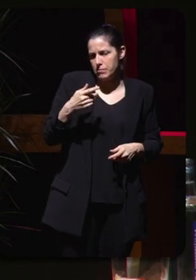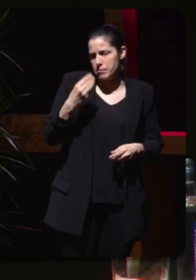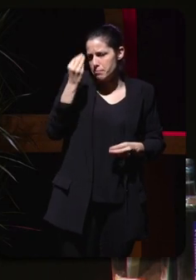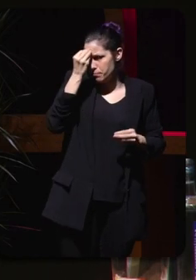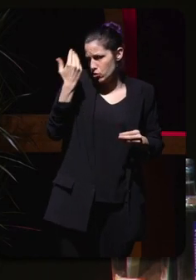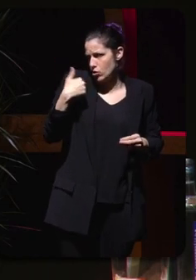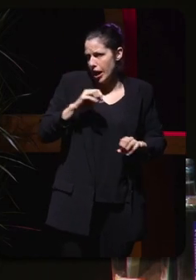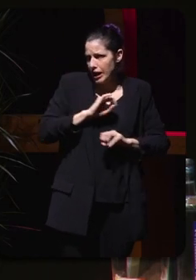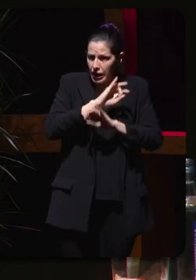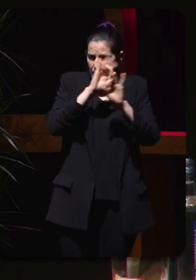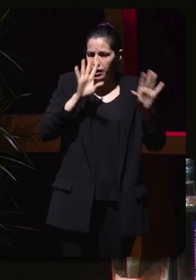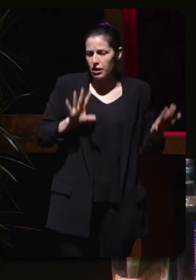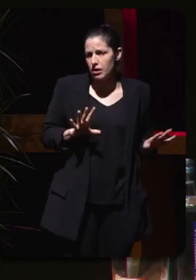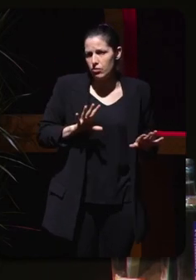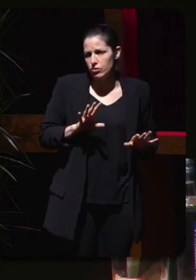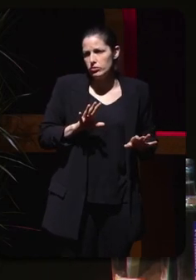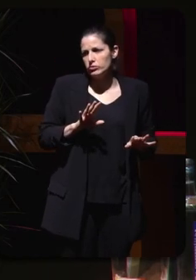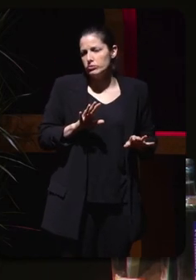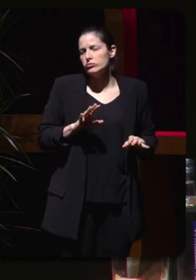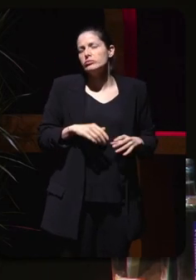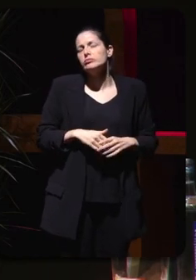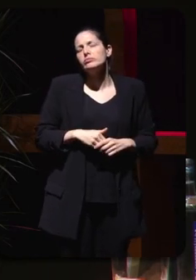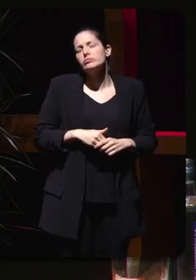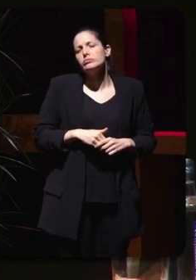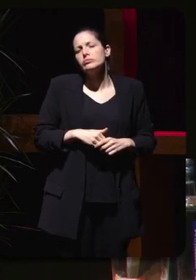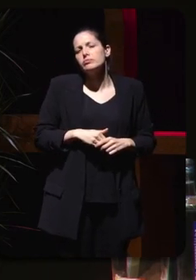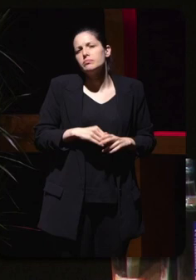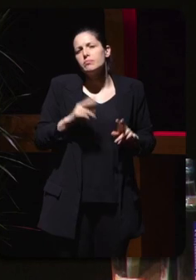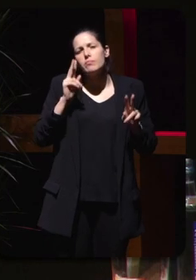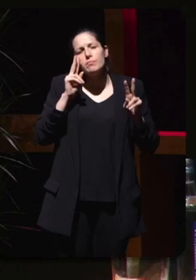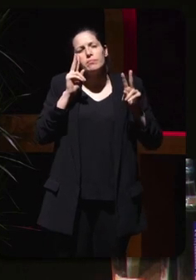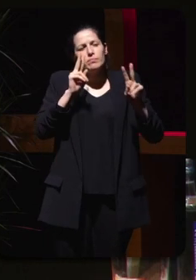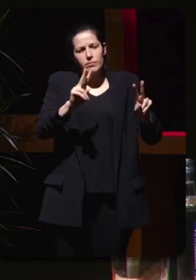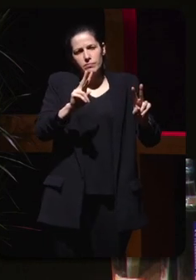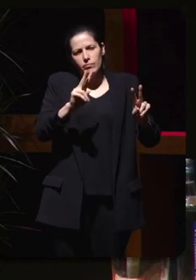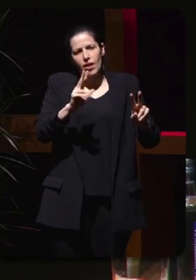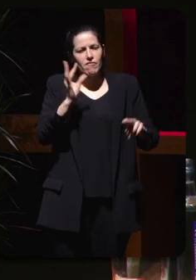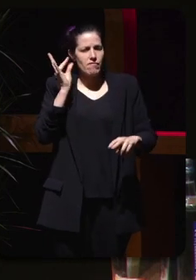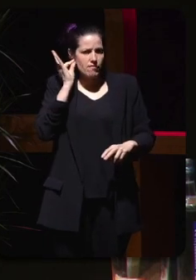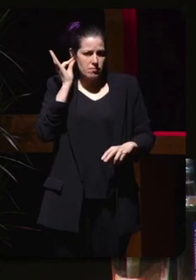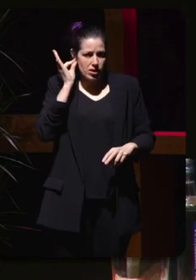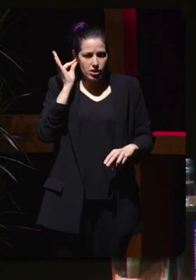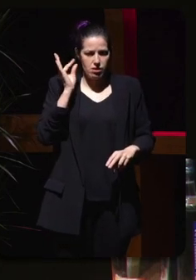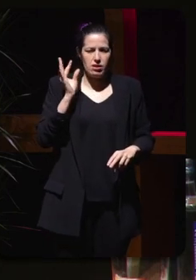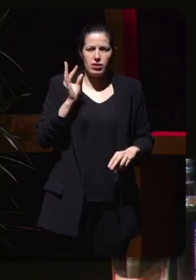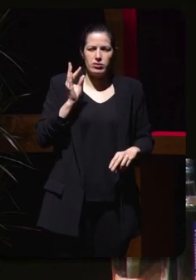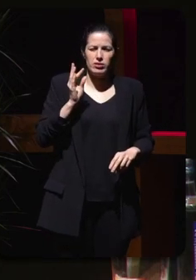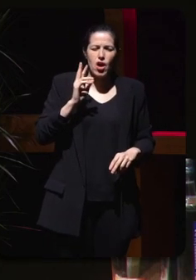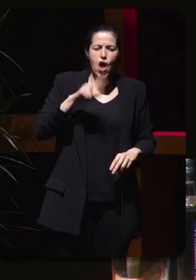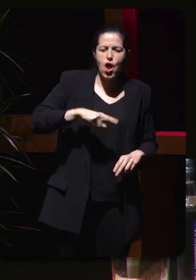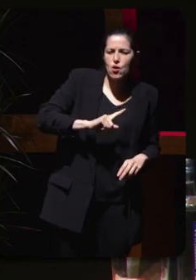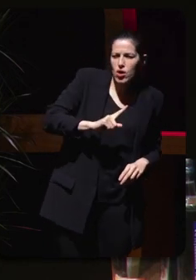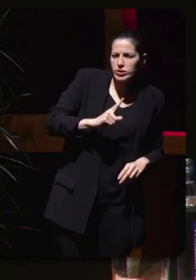parece, en mi intervención, es que la mirada femenina, o sea, no es ni mejor ni